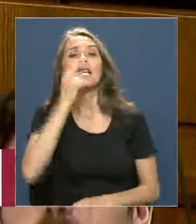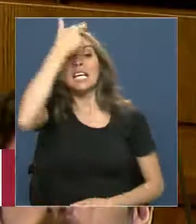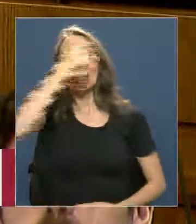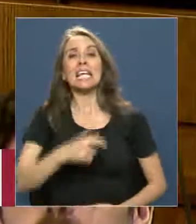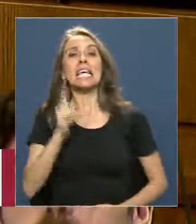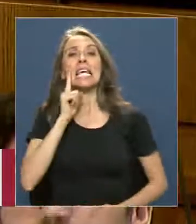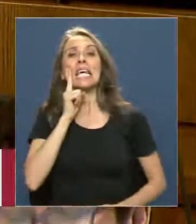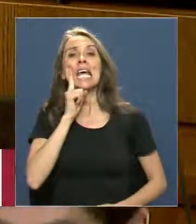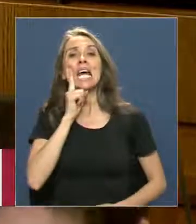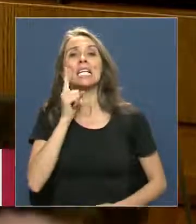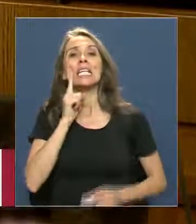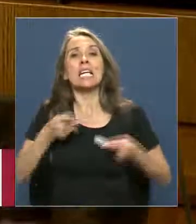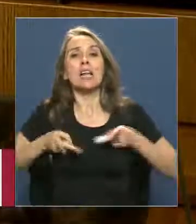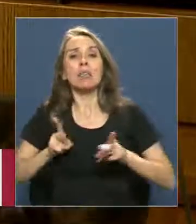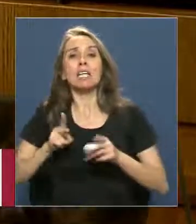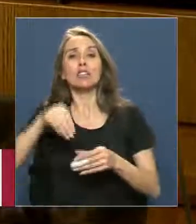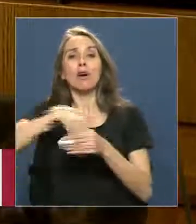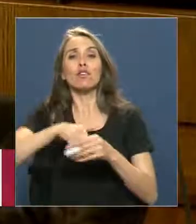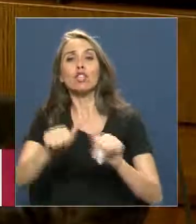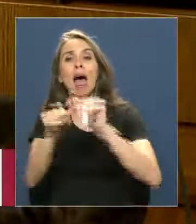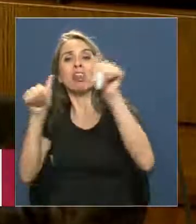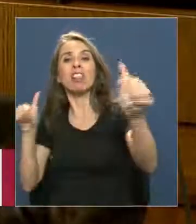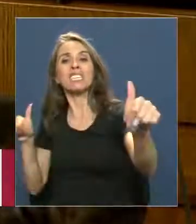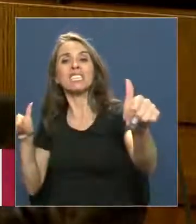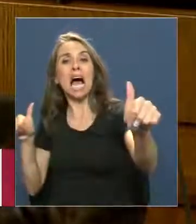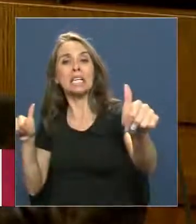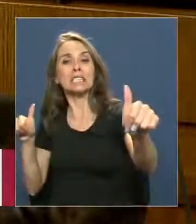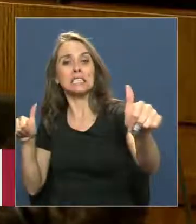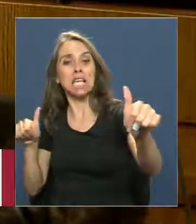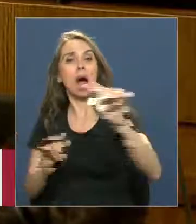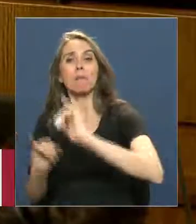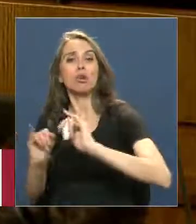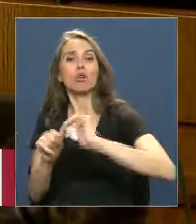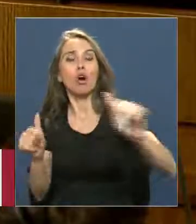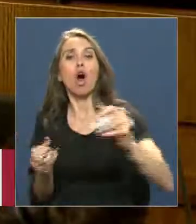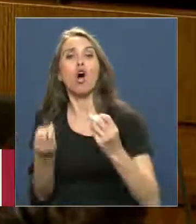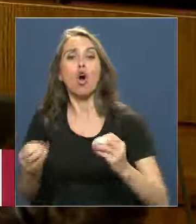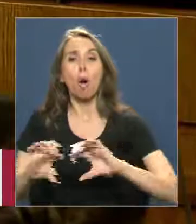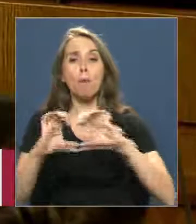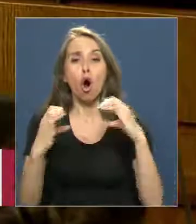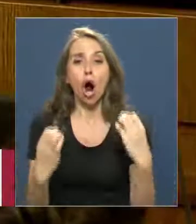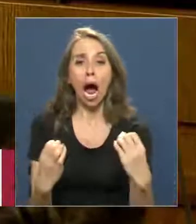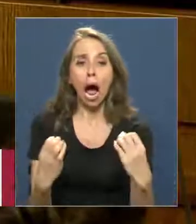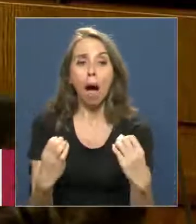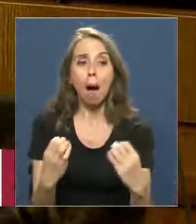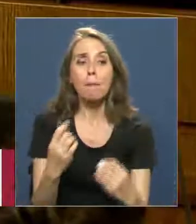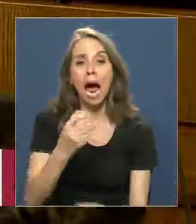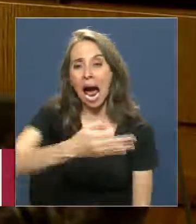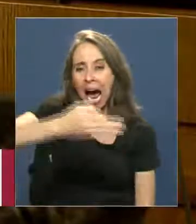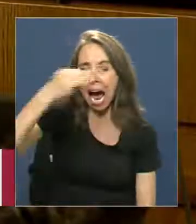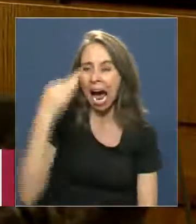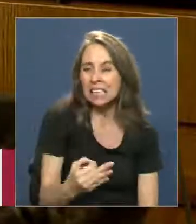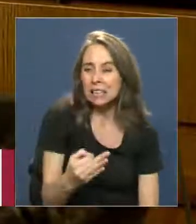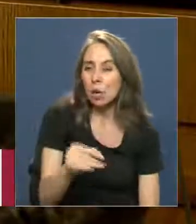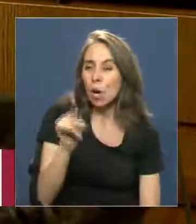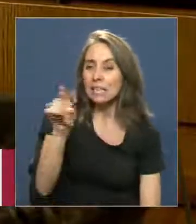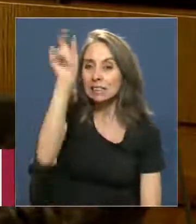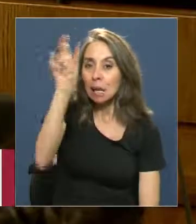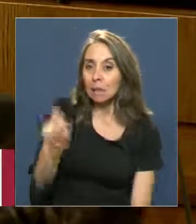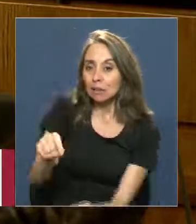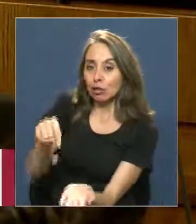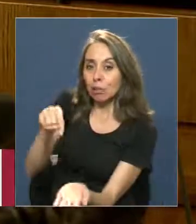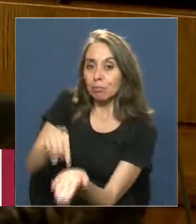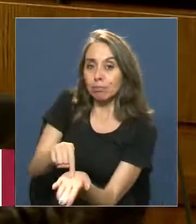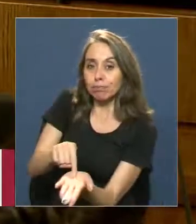quien ejerce el derecho a voto a distancia. ¿Cómo esta Cámara puede ser capaz de poder asegurar de que la persona que está